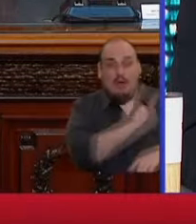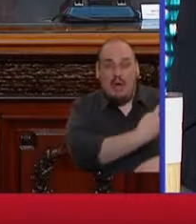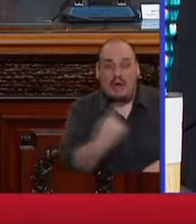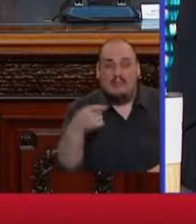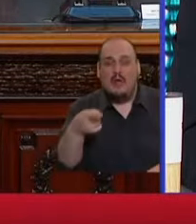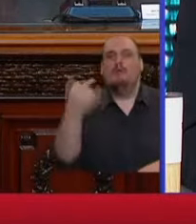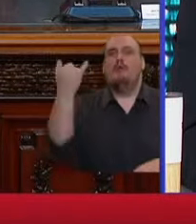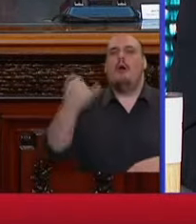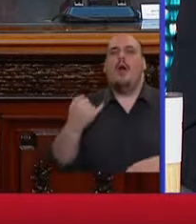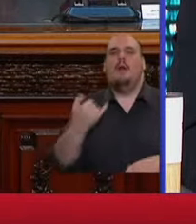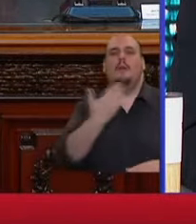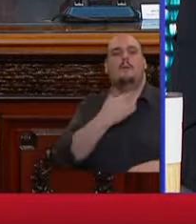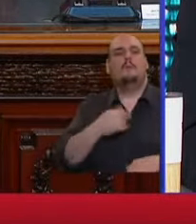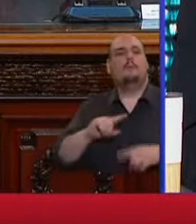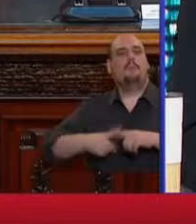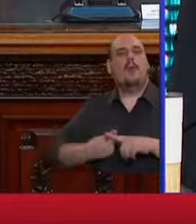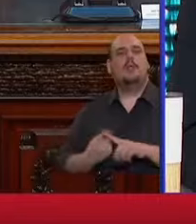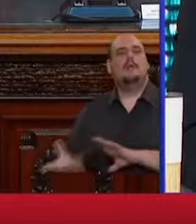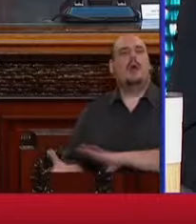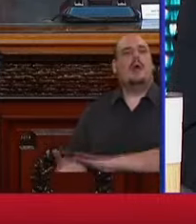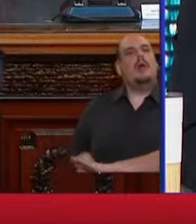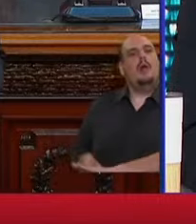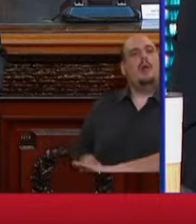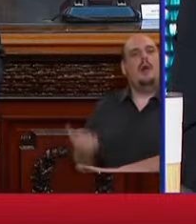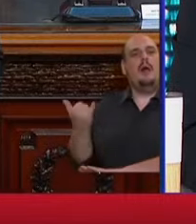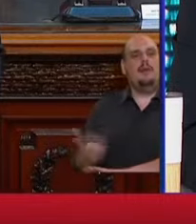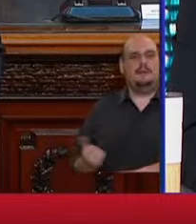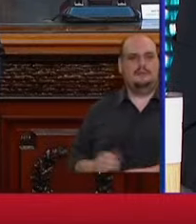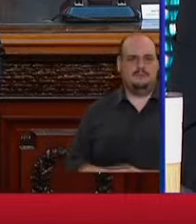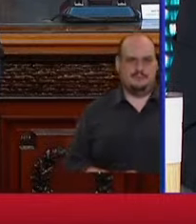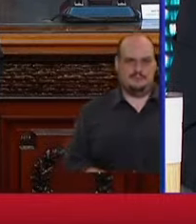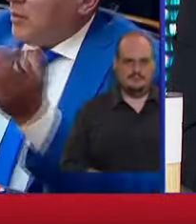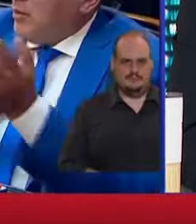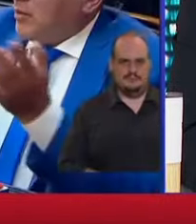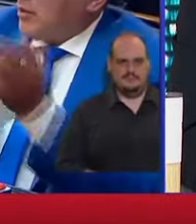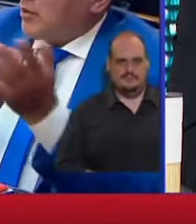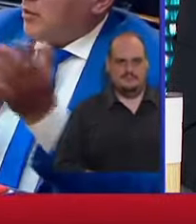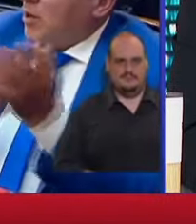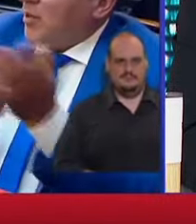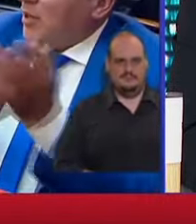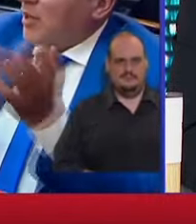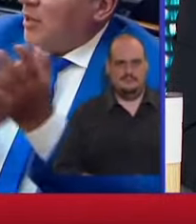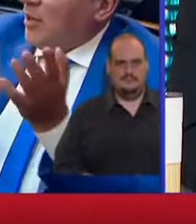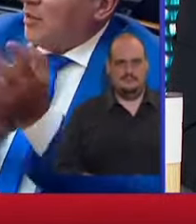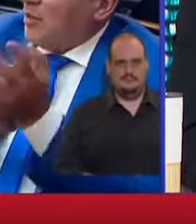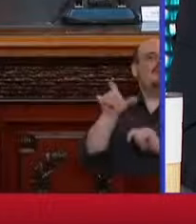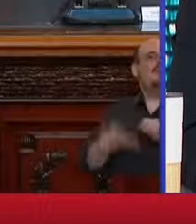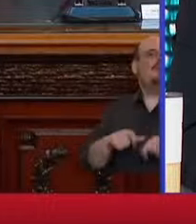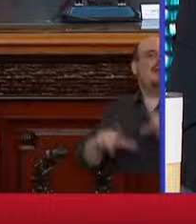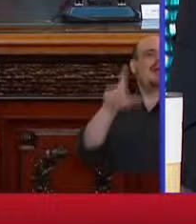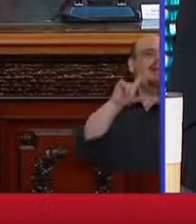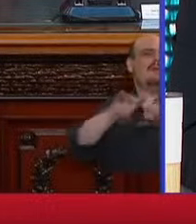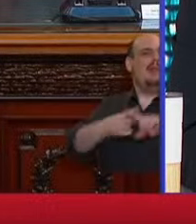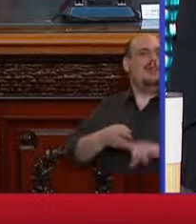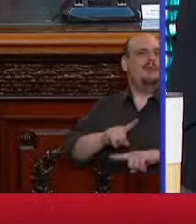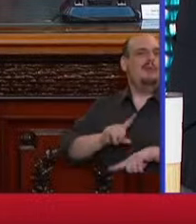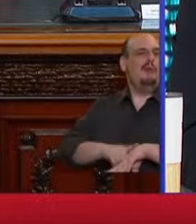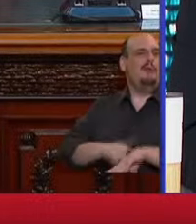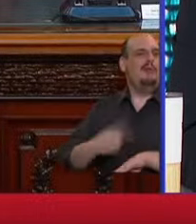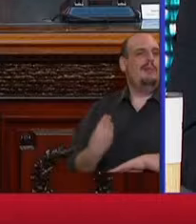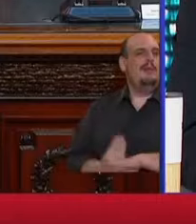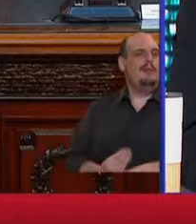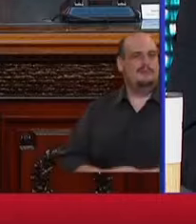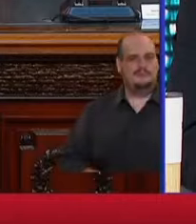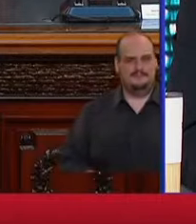esto ha sido muy claro, Milei. Lo dijo en la campaña, lo dijo cuando nadie le daba bola, lo dijo antes de la primera vuelta, lo dijo en la PASO. Y te vuelvo a